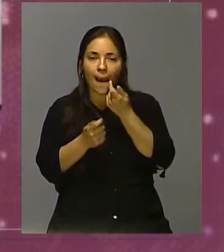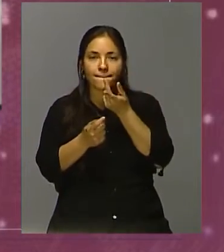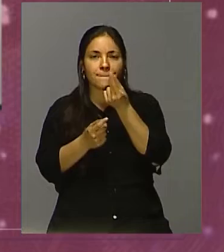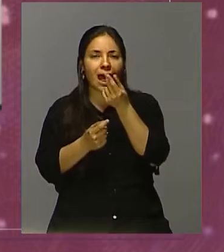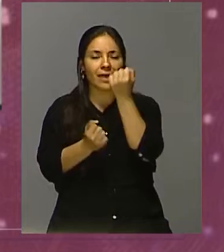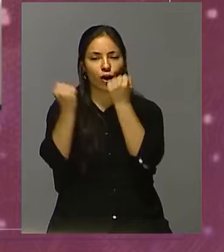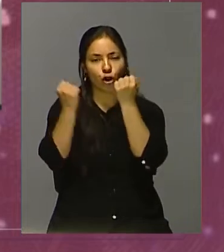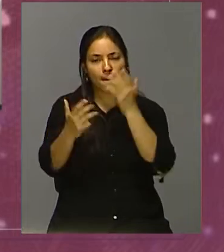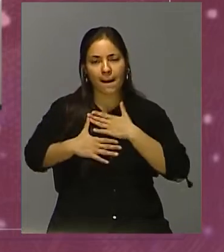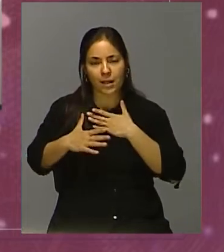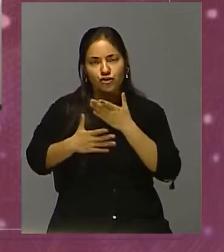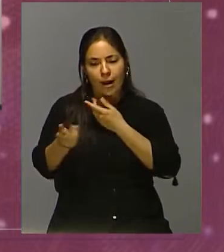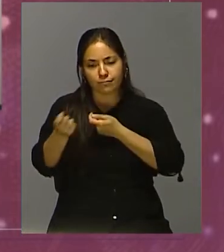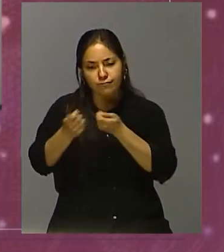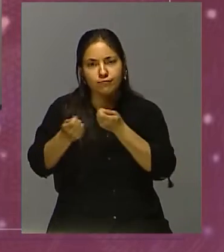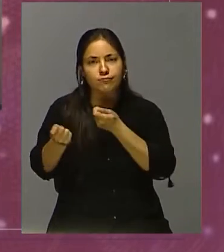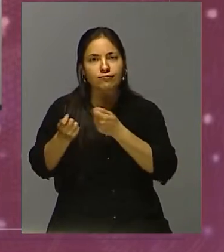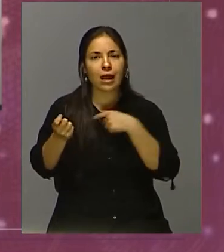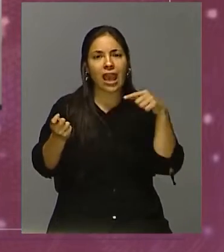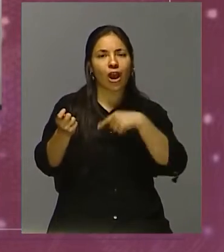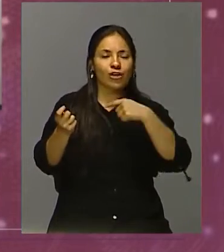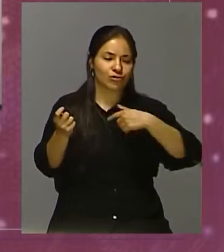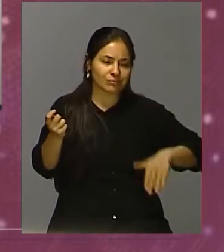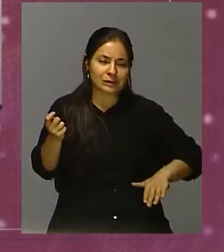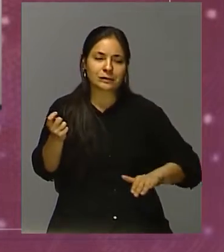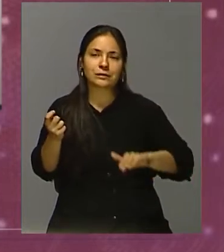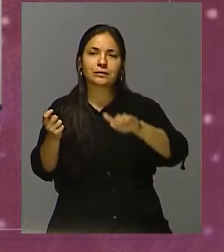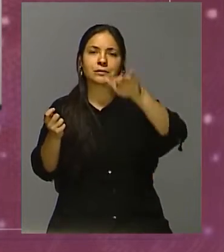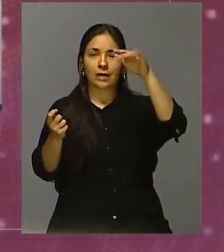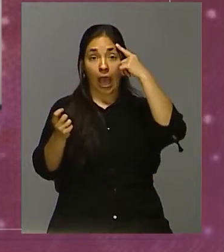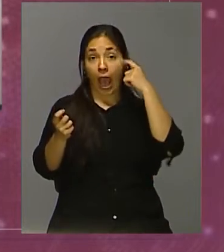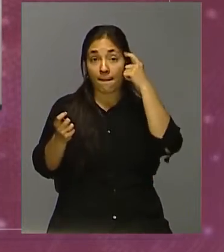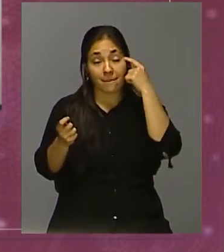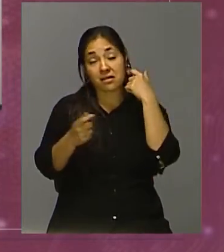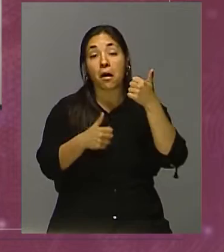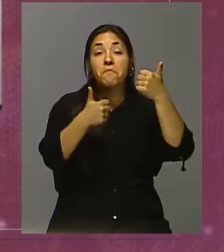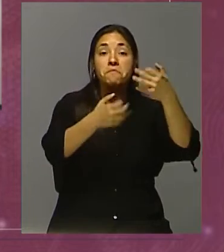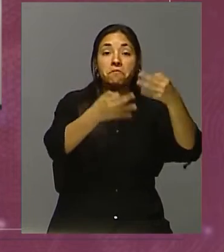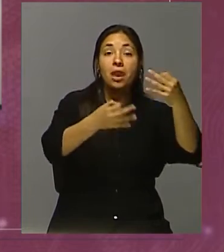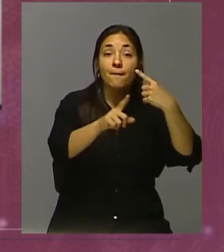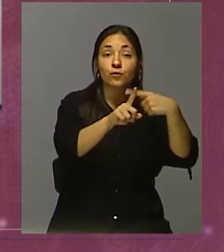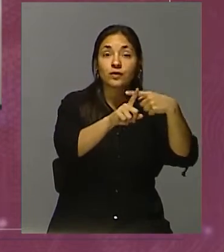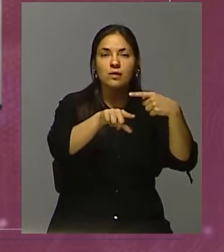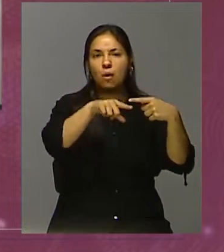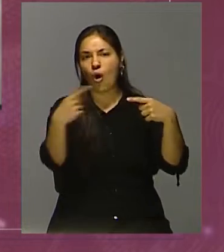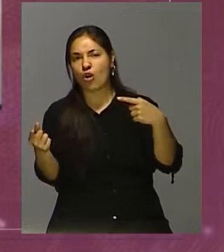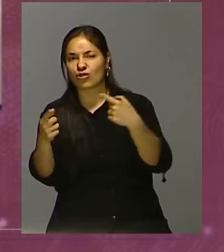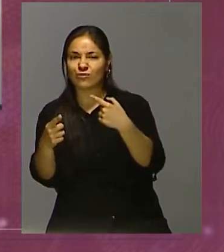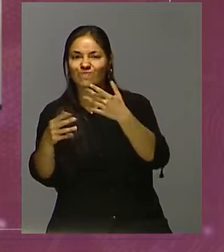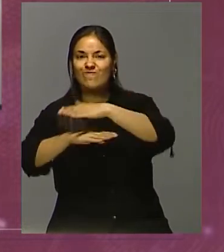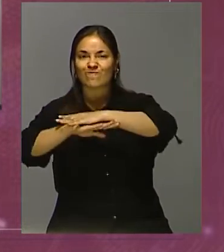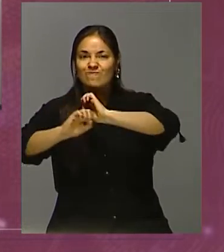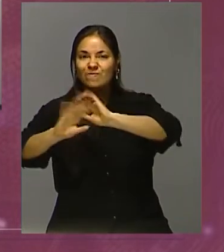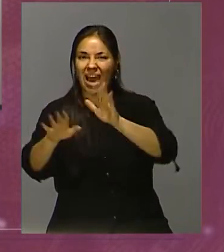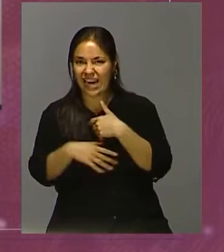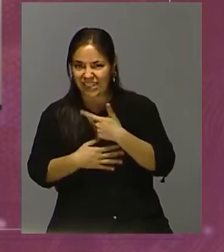cosas buenas y se aprenden cosas malas. Y las cosas que no se aprenden se imaginan y se